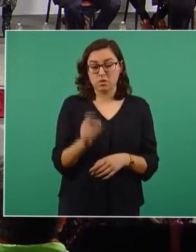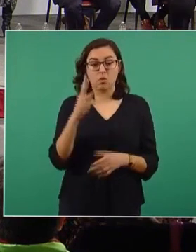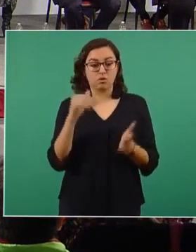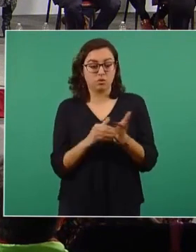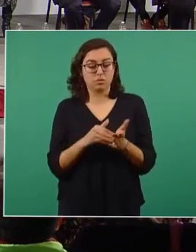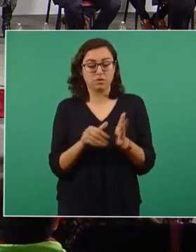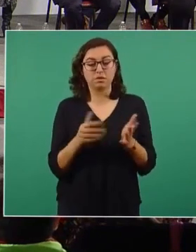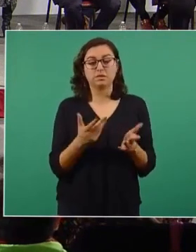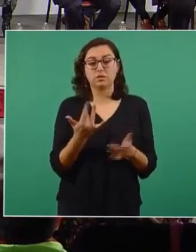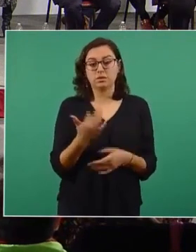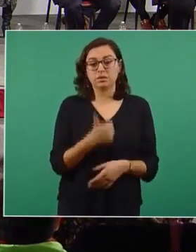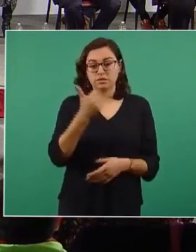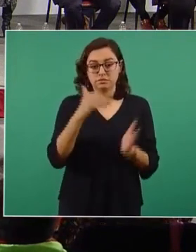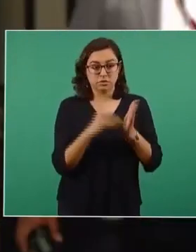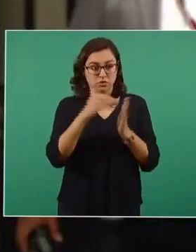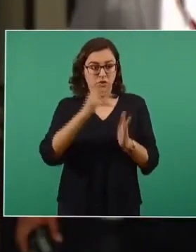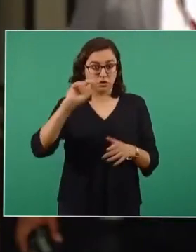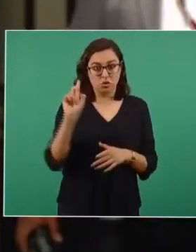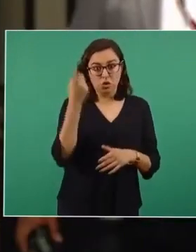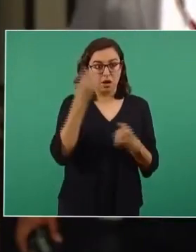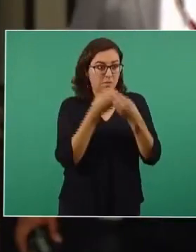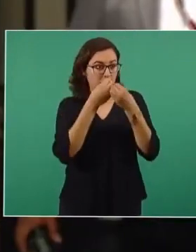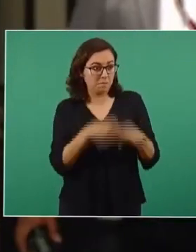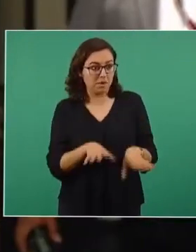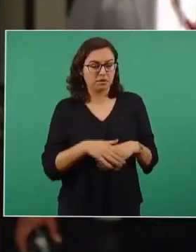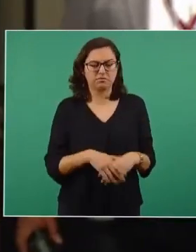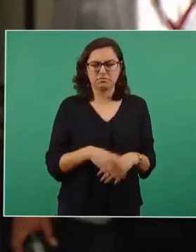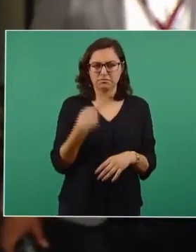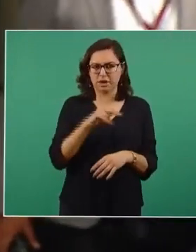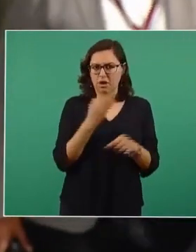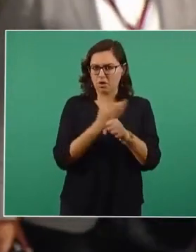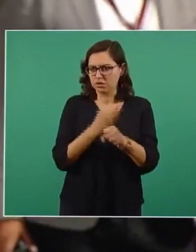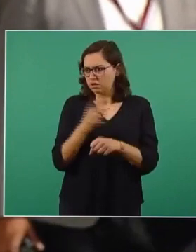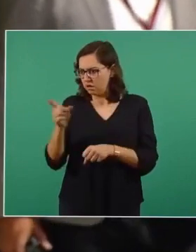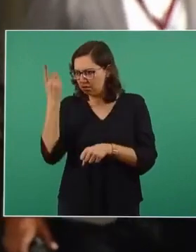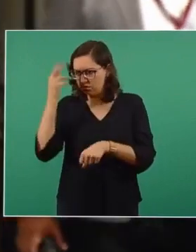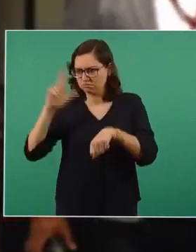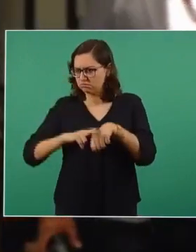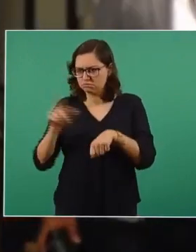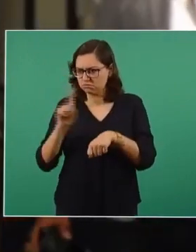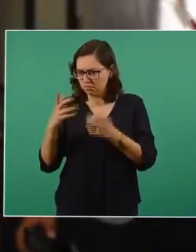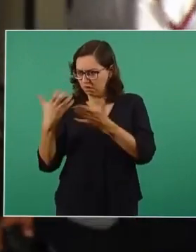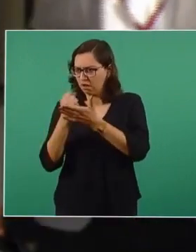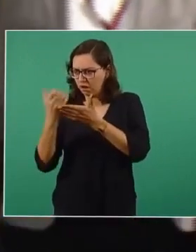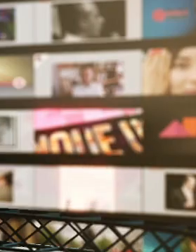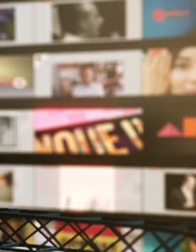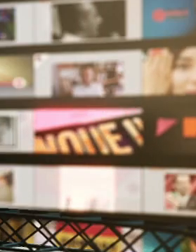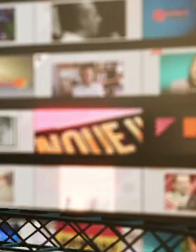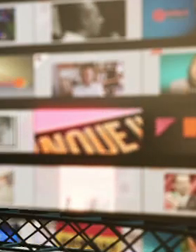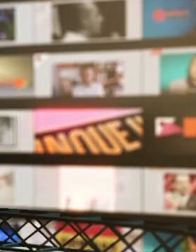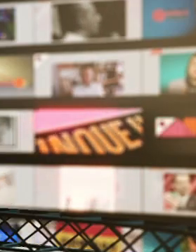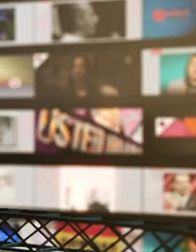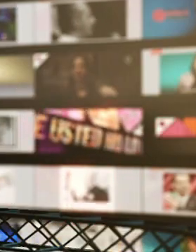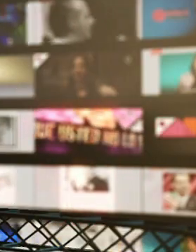4.056 millones de dólares. Ahorita el director señaló que había utilidades. La pregunta es si nos pudiera precisar el detalle. Andrés